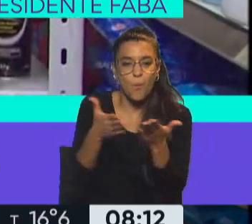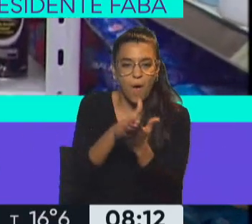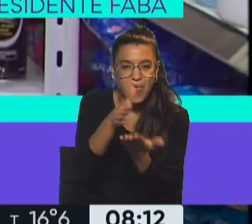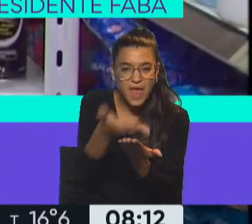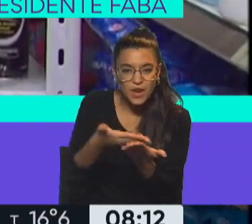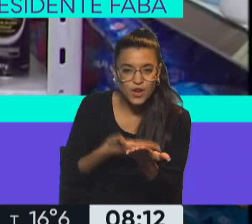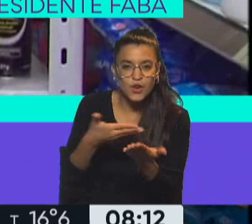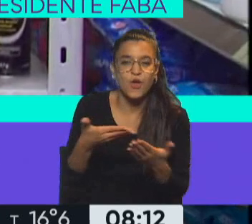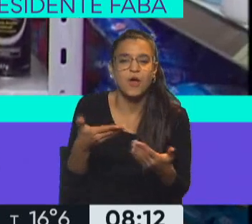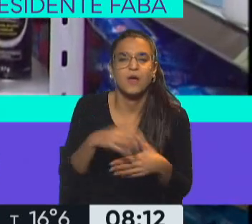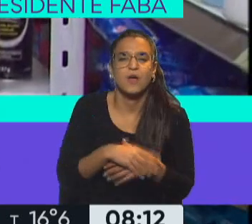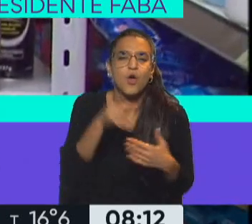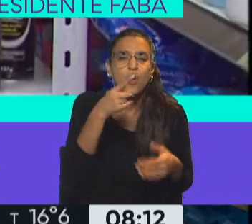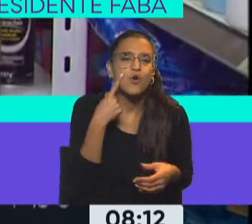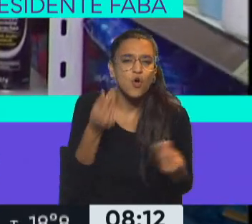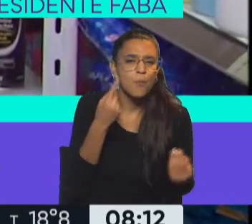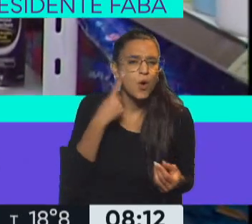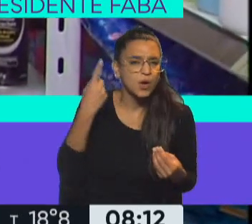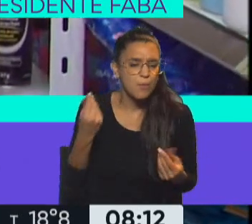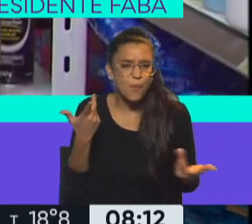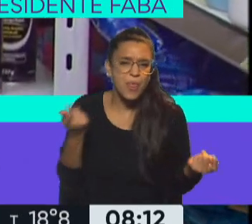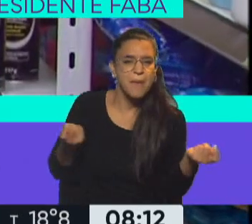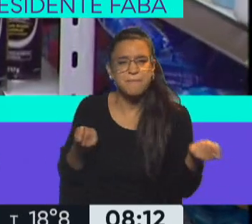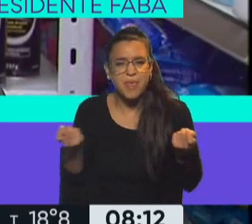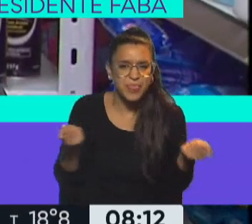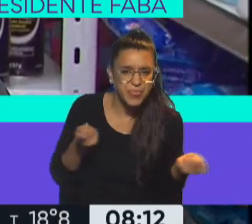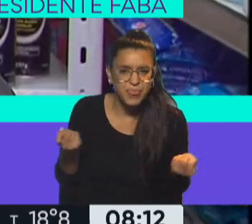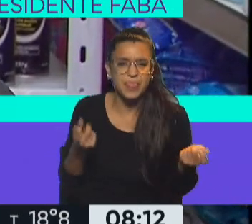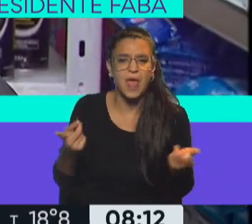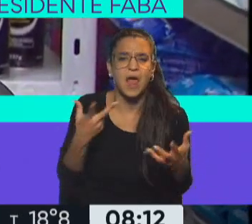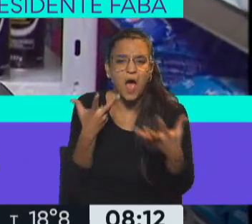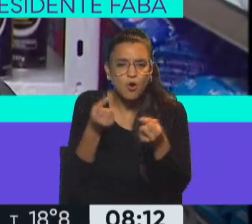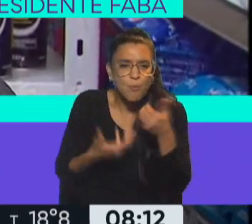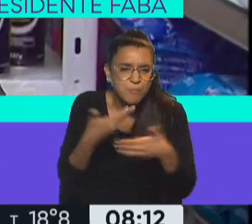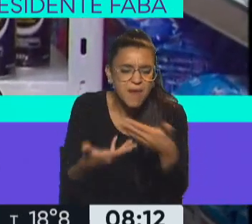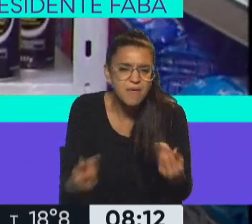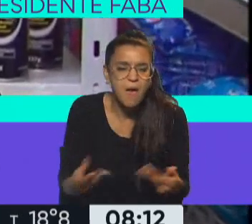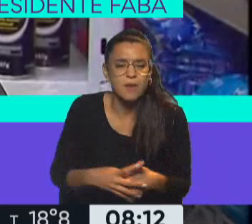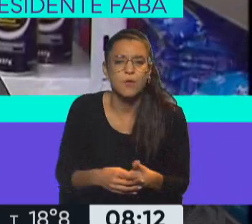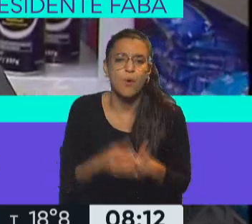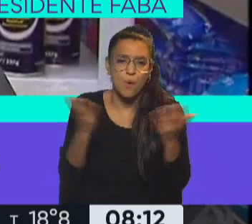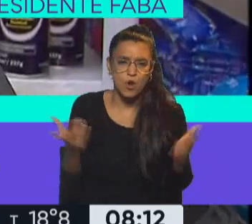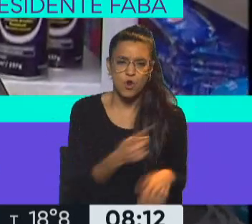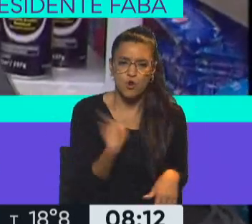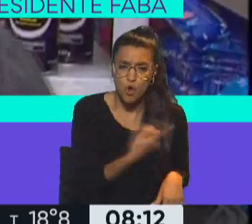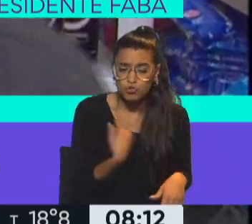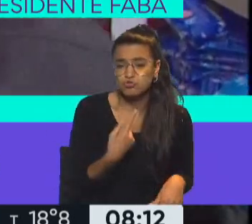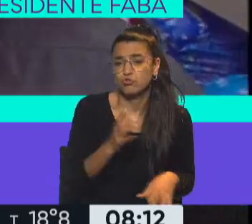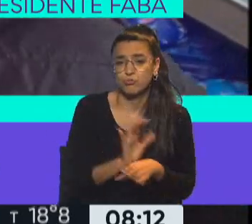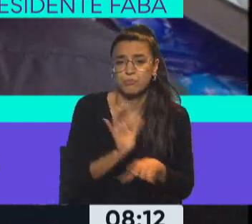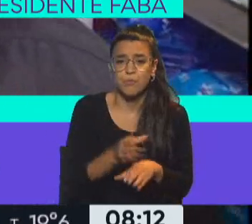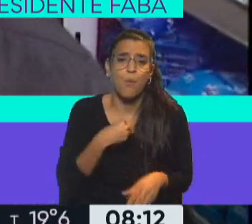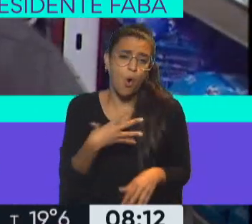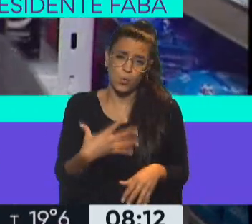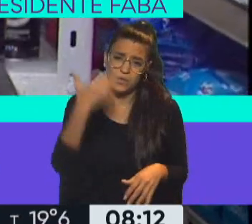del almacenero como creen que van a poder mediar sostener acompañar bueno digamos que nosotros les vamos a poner la mejor